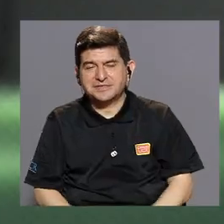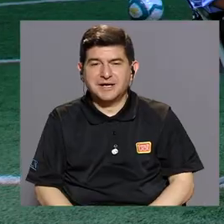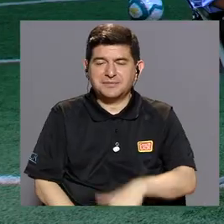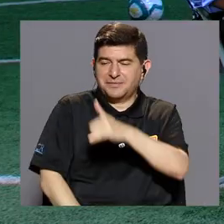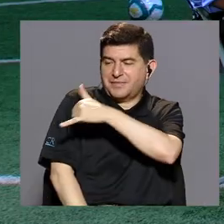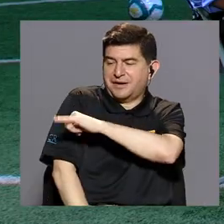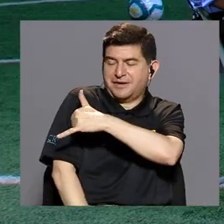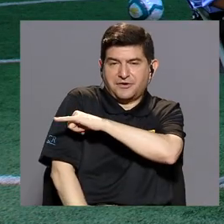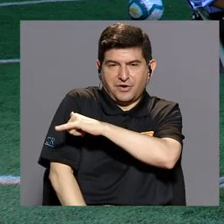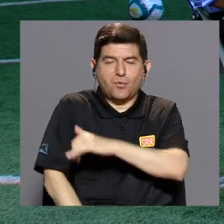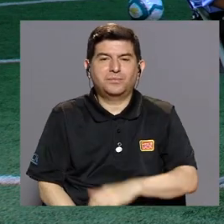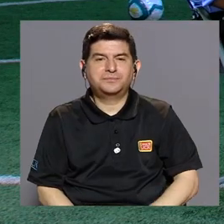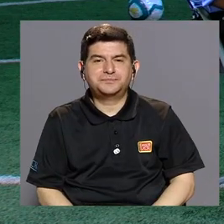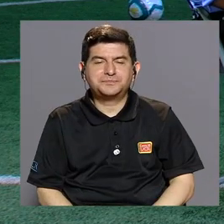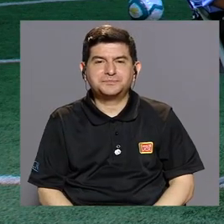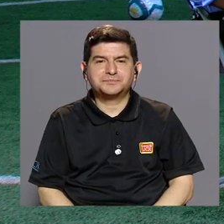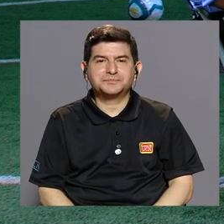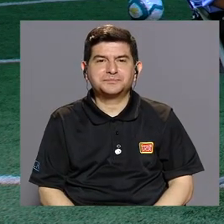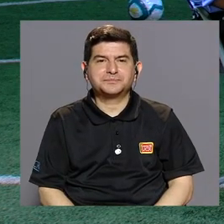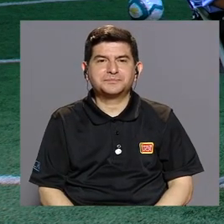Rio.